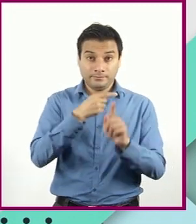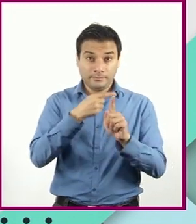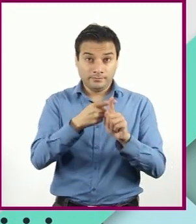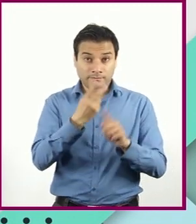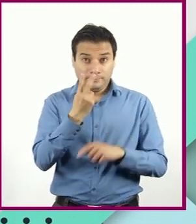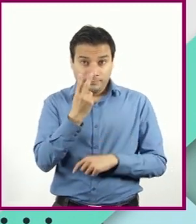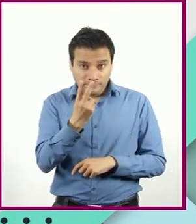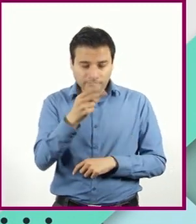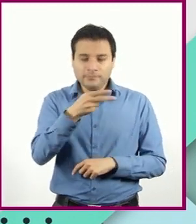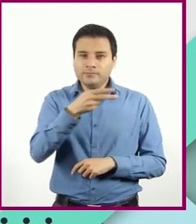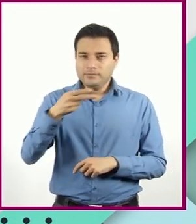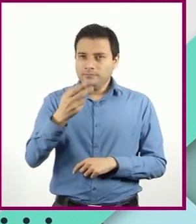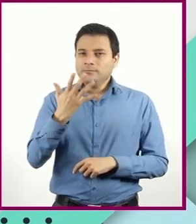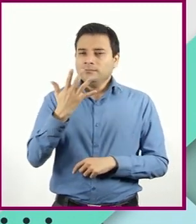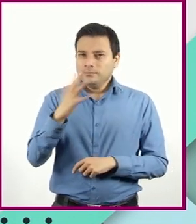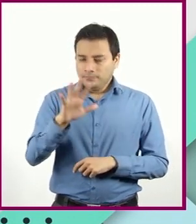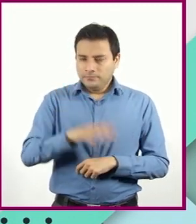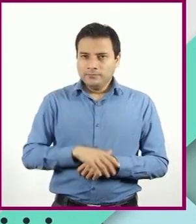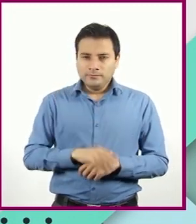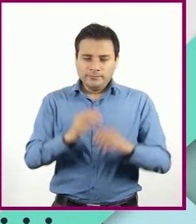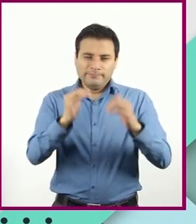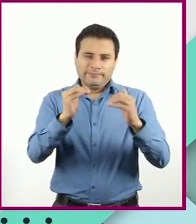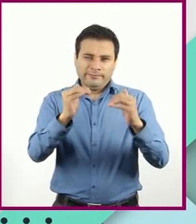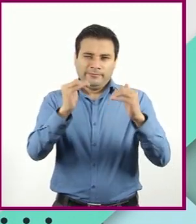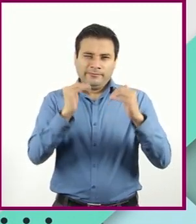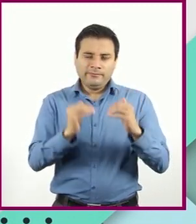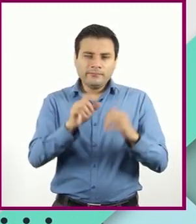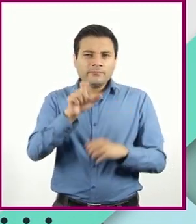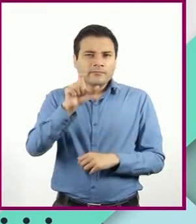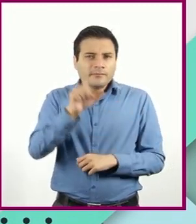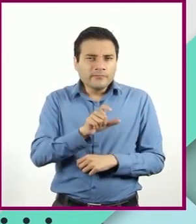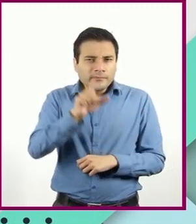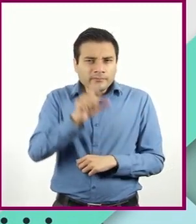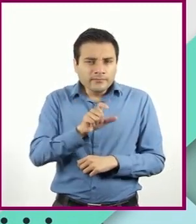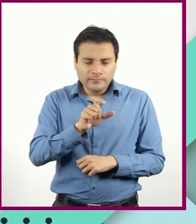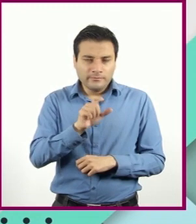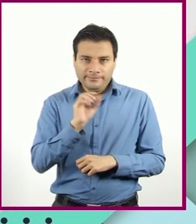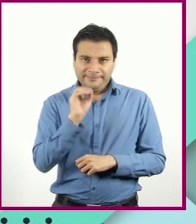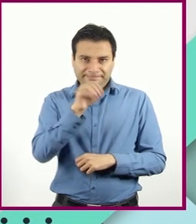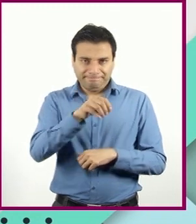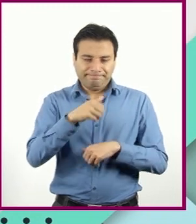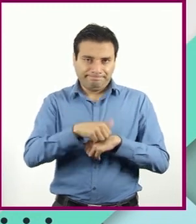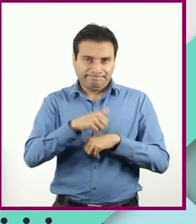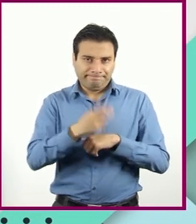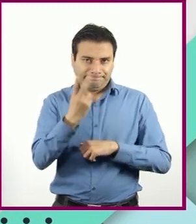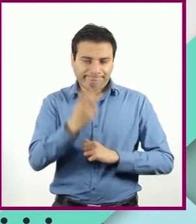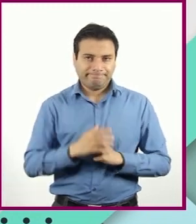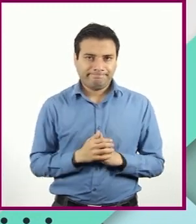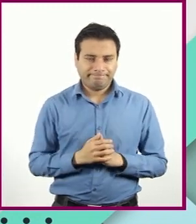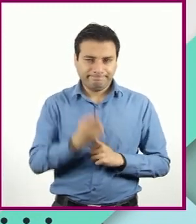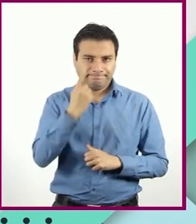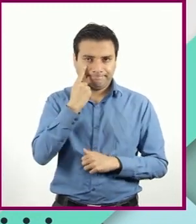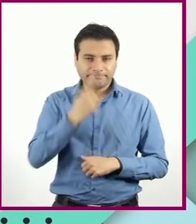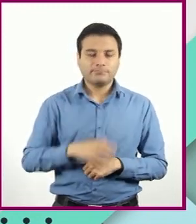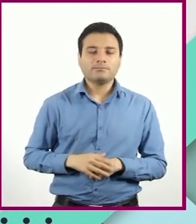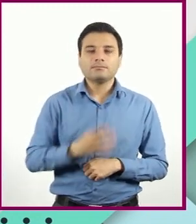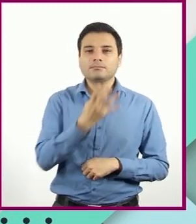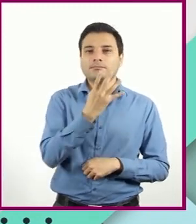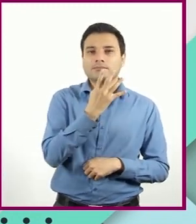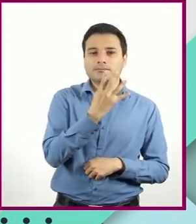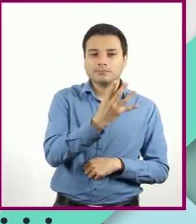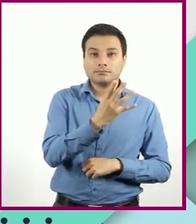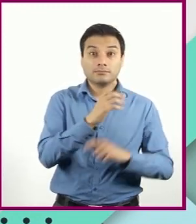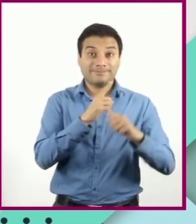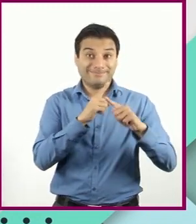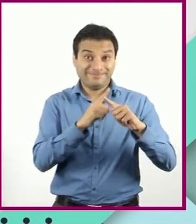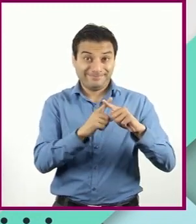10. Si sustituimos la incógnita x por el valor encontrado, 2, tenemos ahora 4